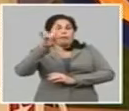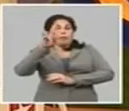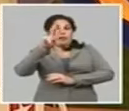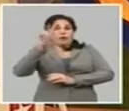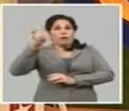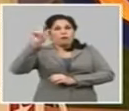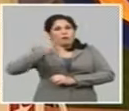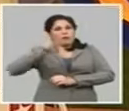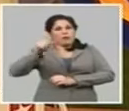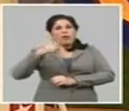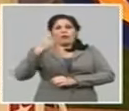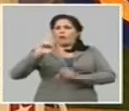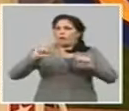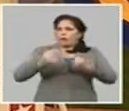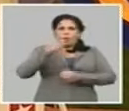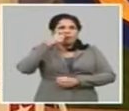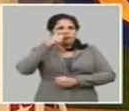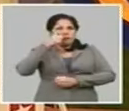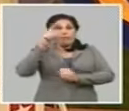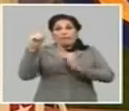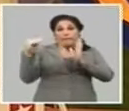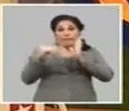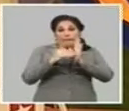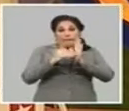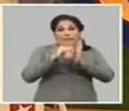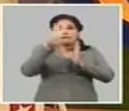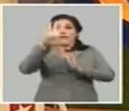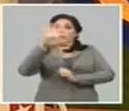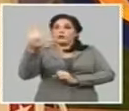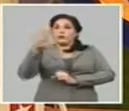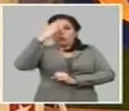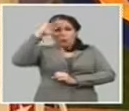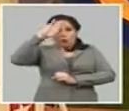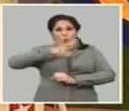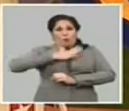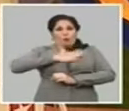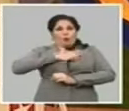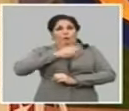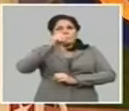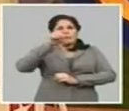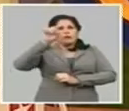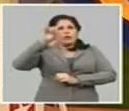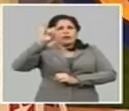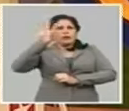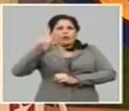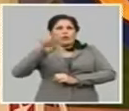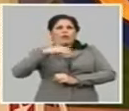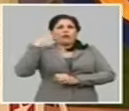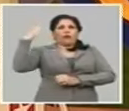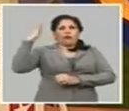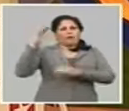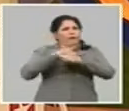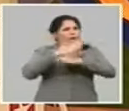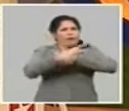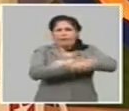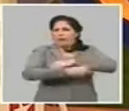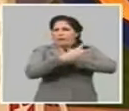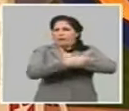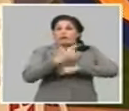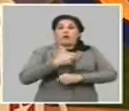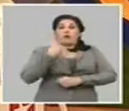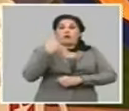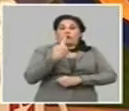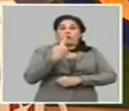de ella 55 cubanos y 174 extranjeros de nacionalidades sólo tenemos